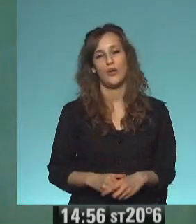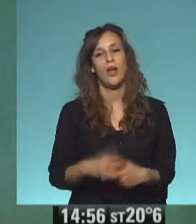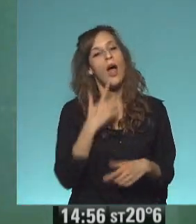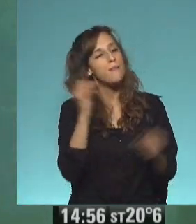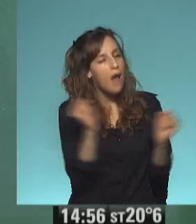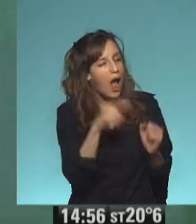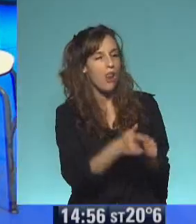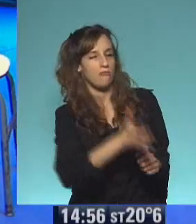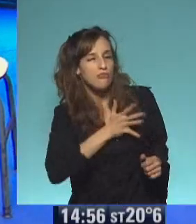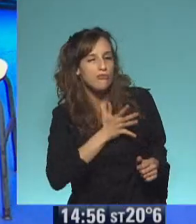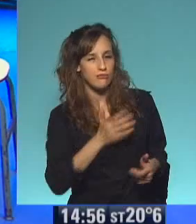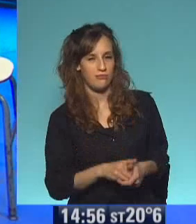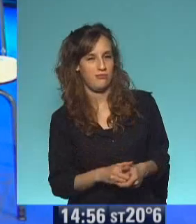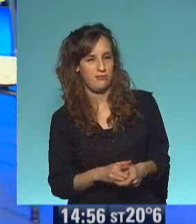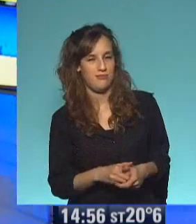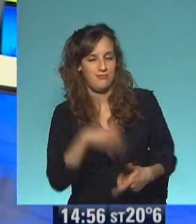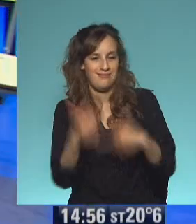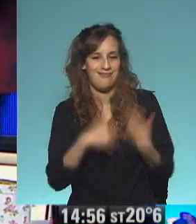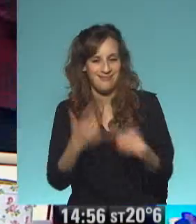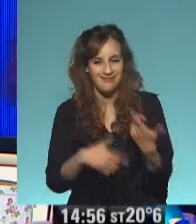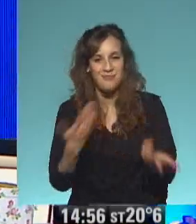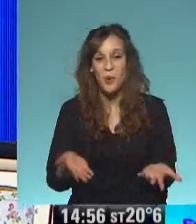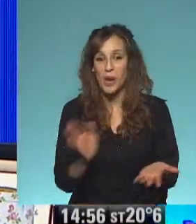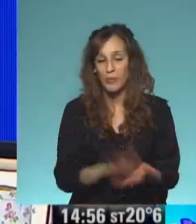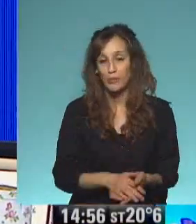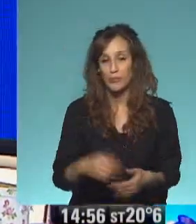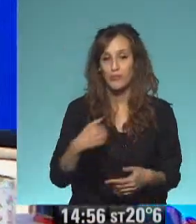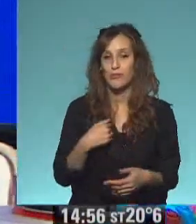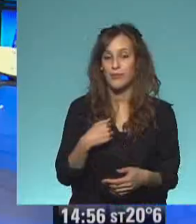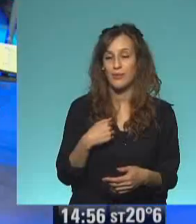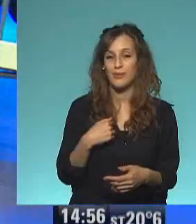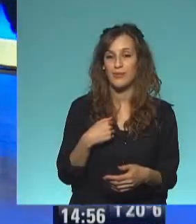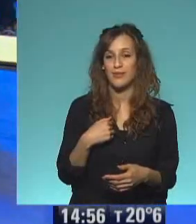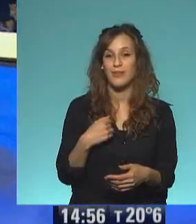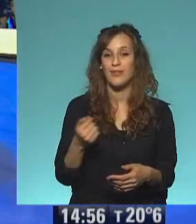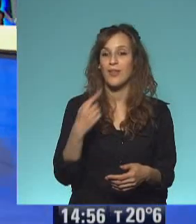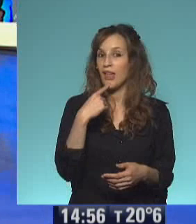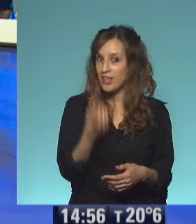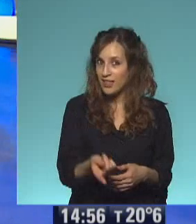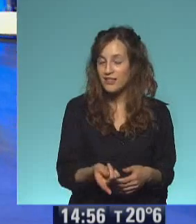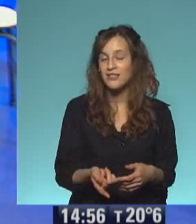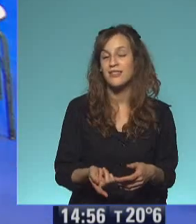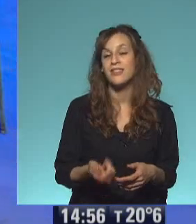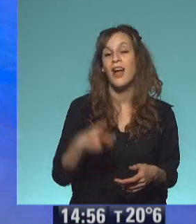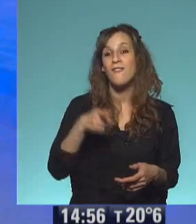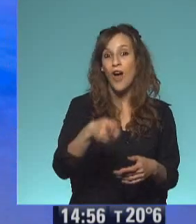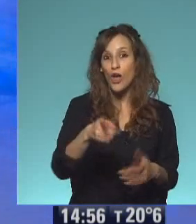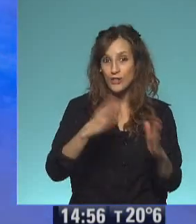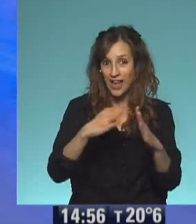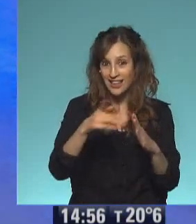Bueno, yo estaba diciendo, mientras sucedía toda esta situación, para que no le termine de escribir, permiso. Preparen en